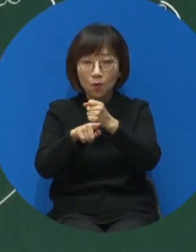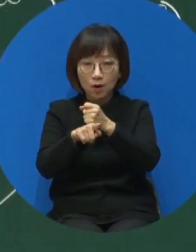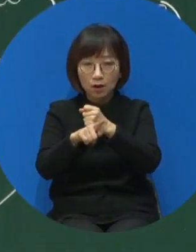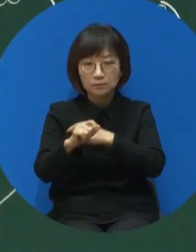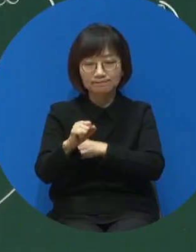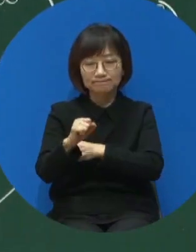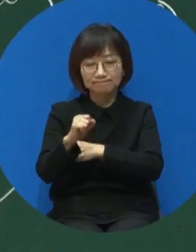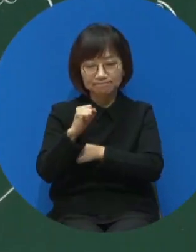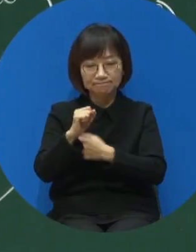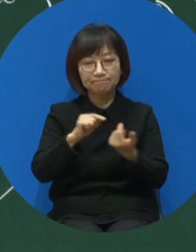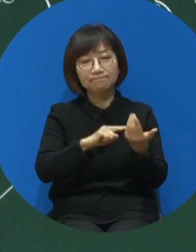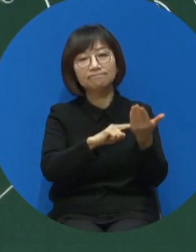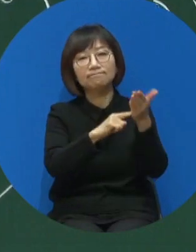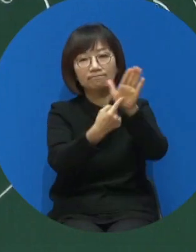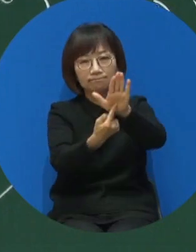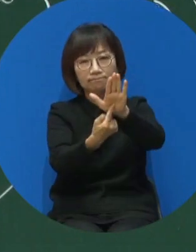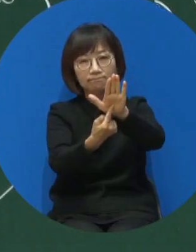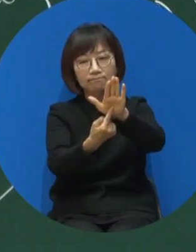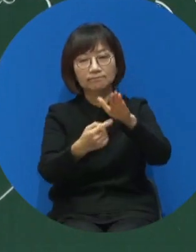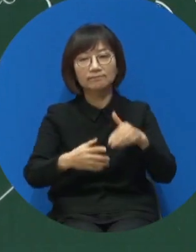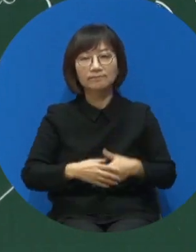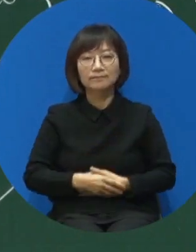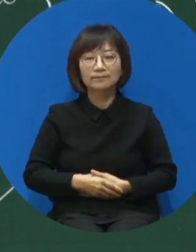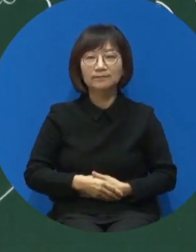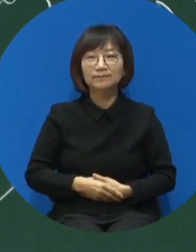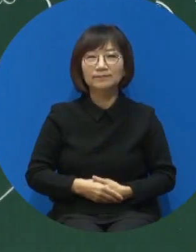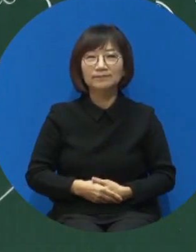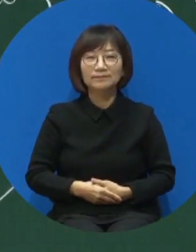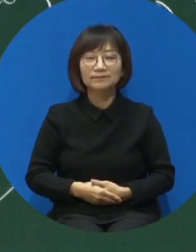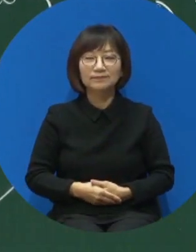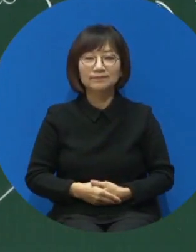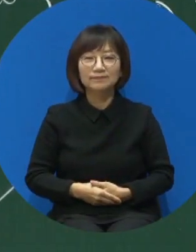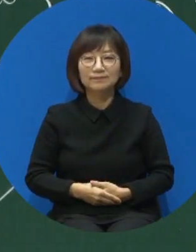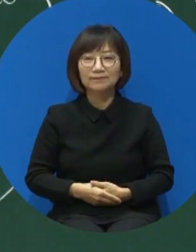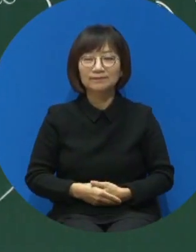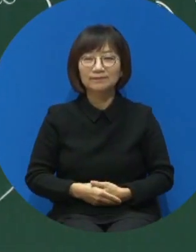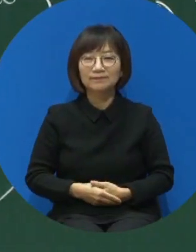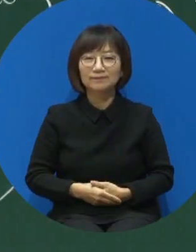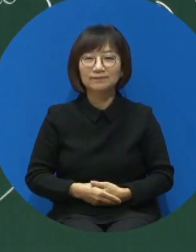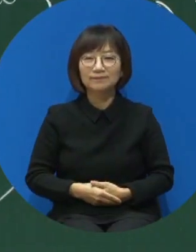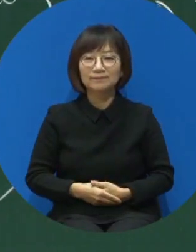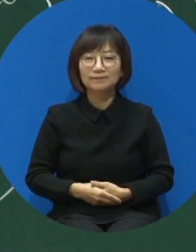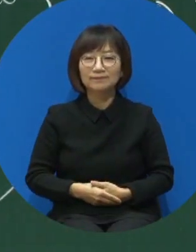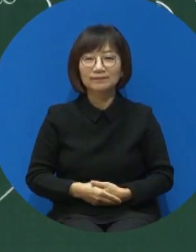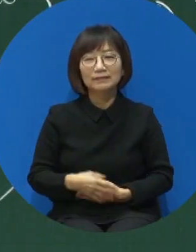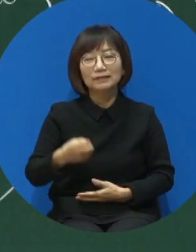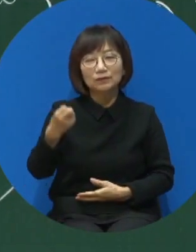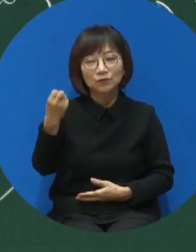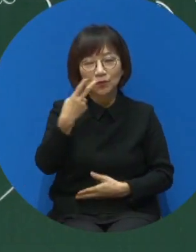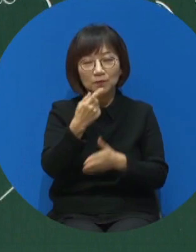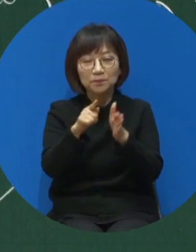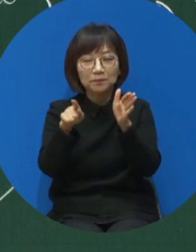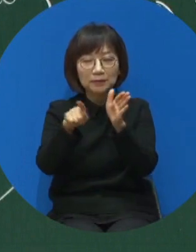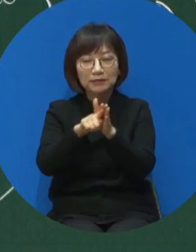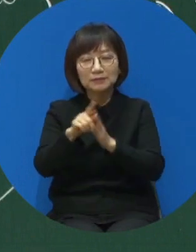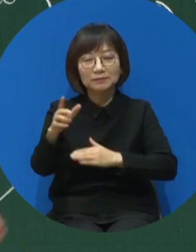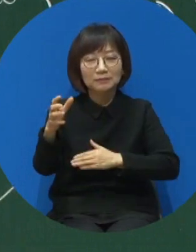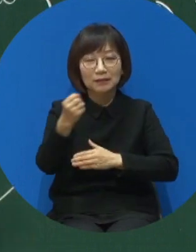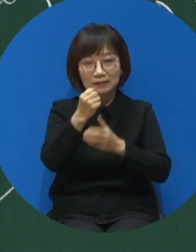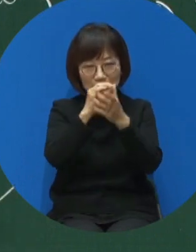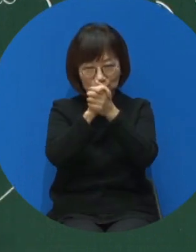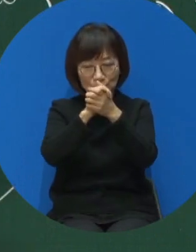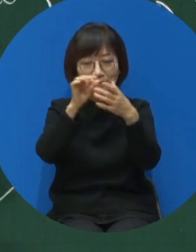algo muy científico creo que tenemos 23 autores cuál es la oración que hizo también miden meditó mitad una oración de fe y